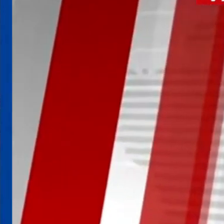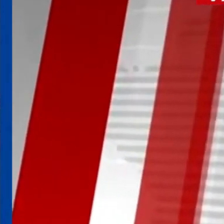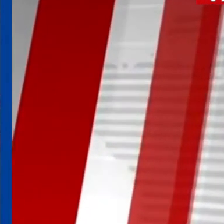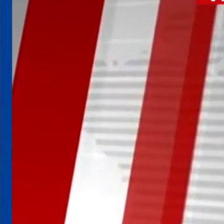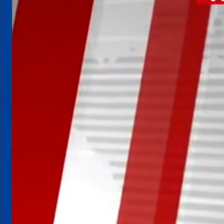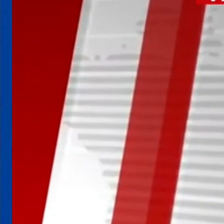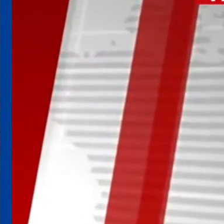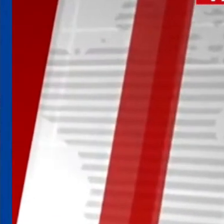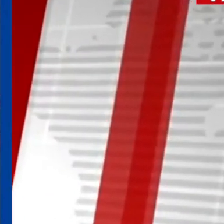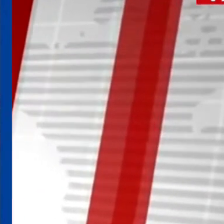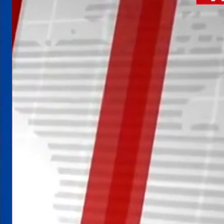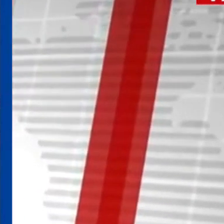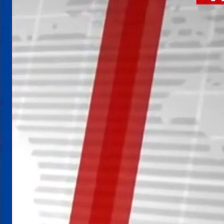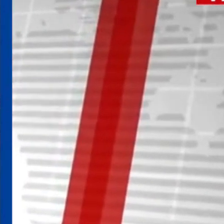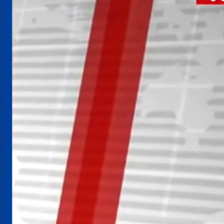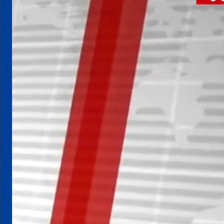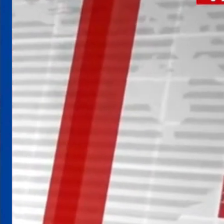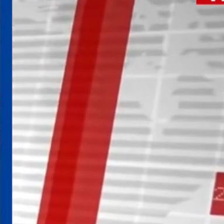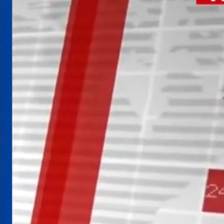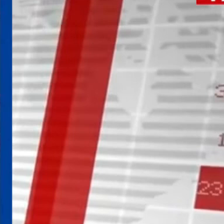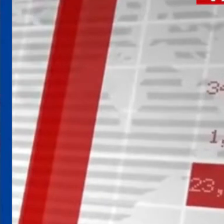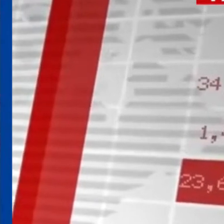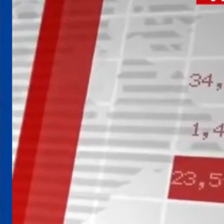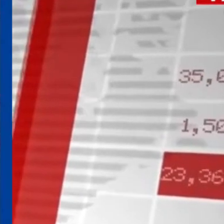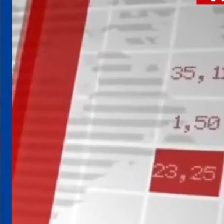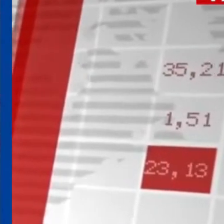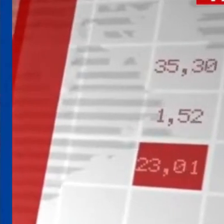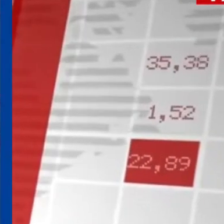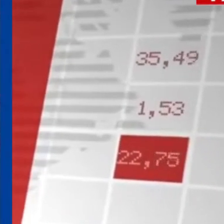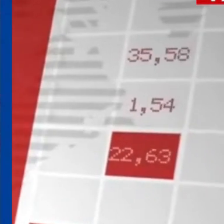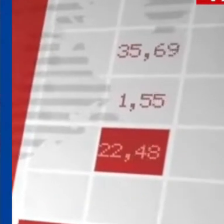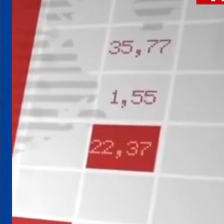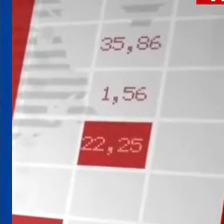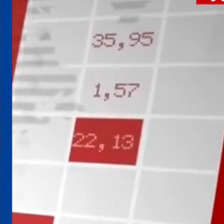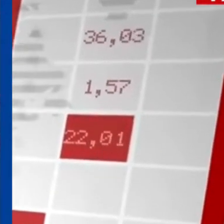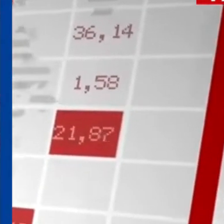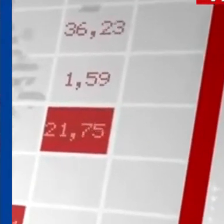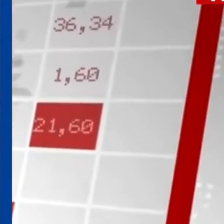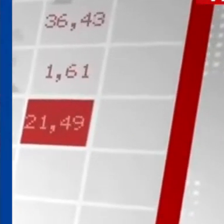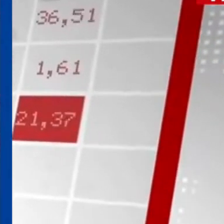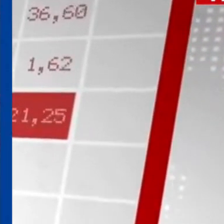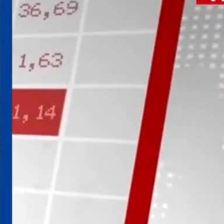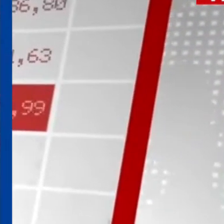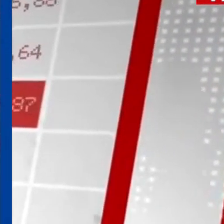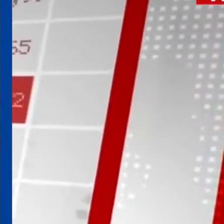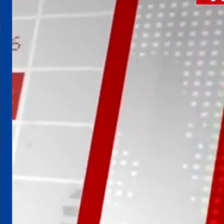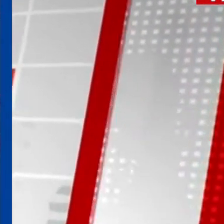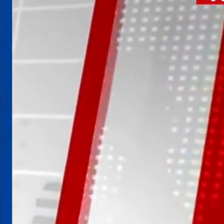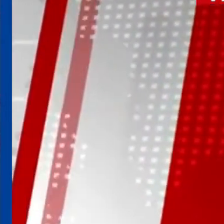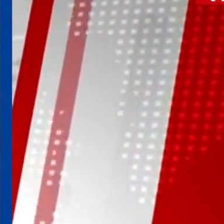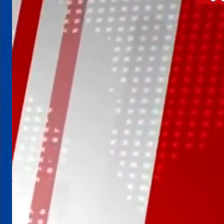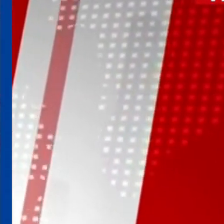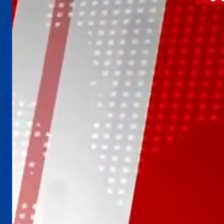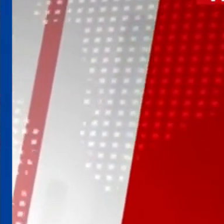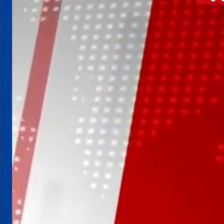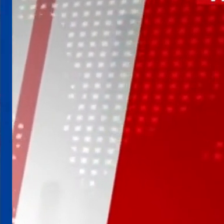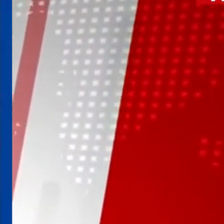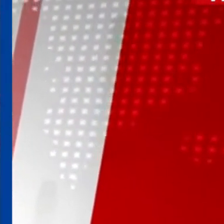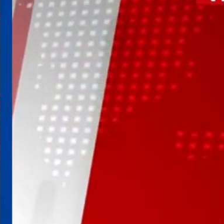con el 14% de la intención de voto en la provincia de Maynas. Mira, como vuelvo a repetir,